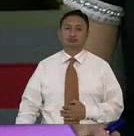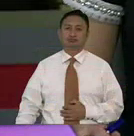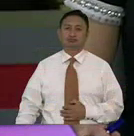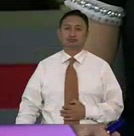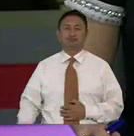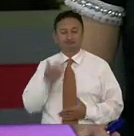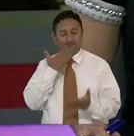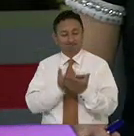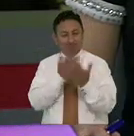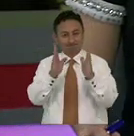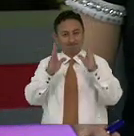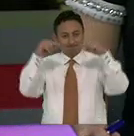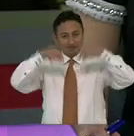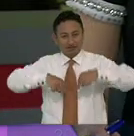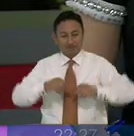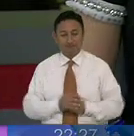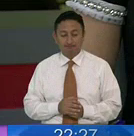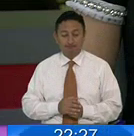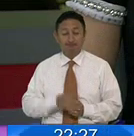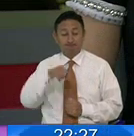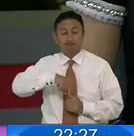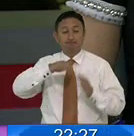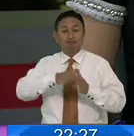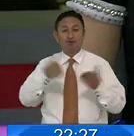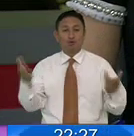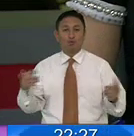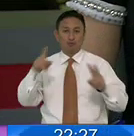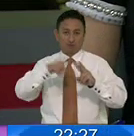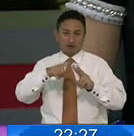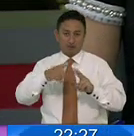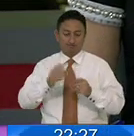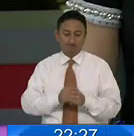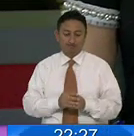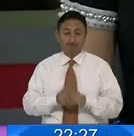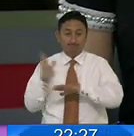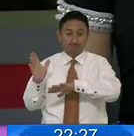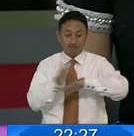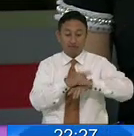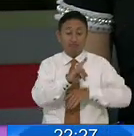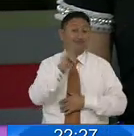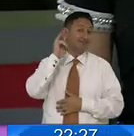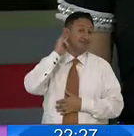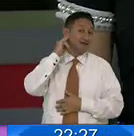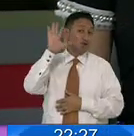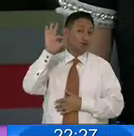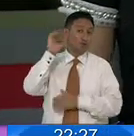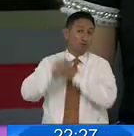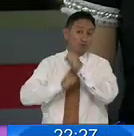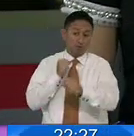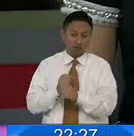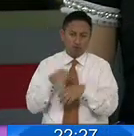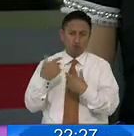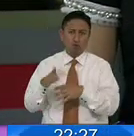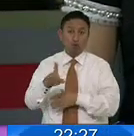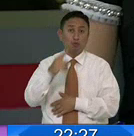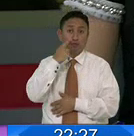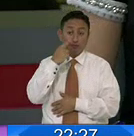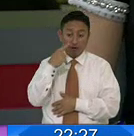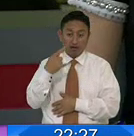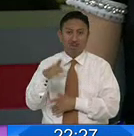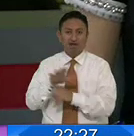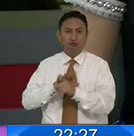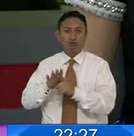gracias por seguir en nuestra sintonía esto es de comercio tuve una pequeña de nueve años habría sido abusada sexualmente por su propio progenitor